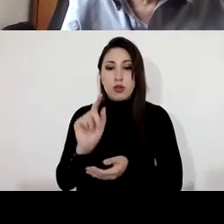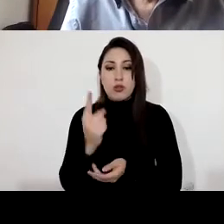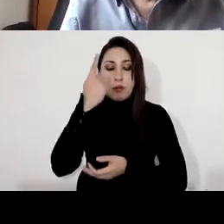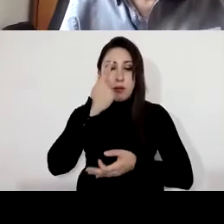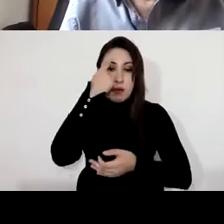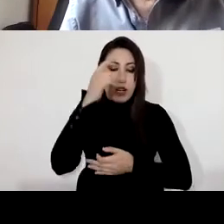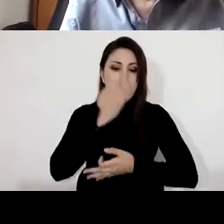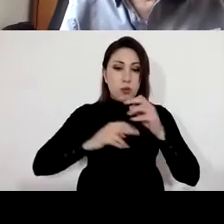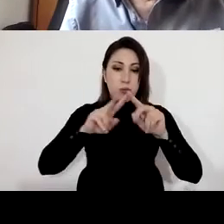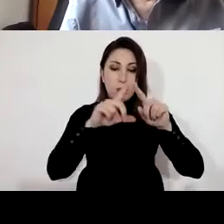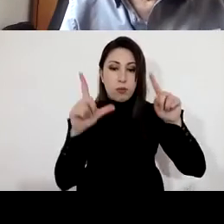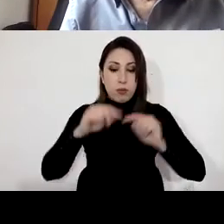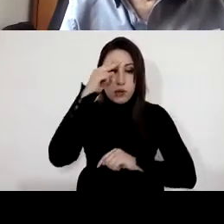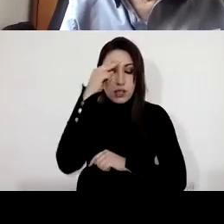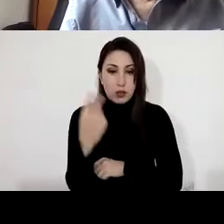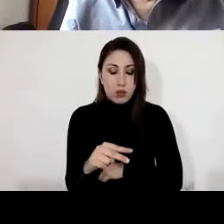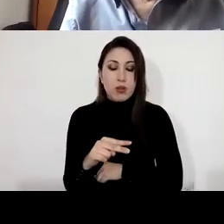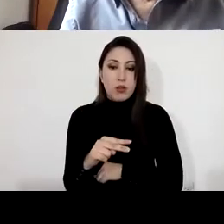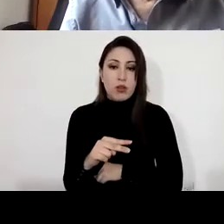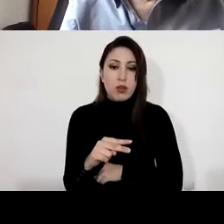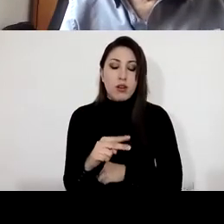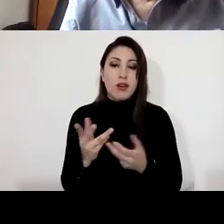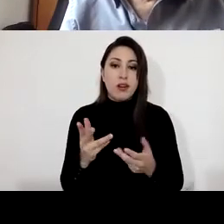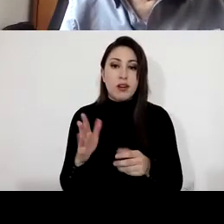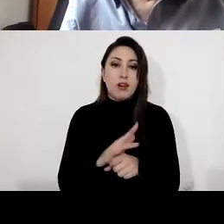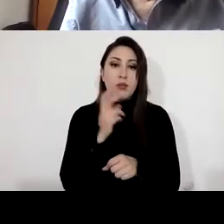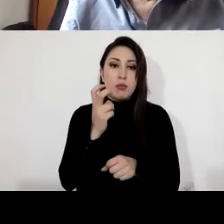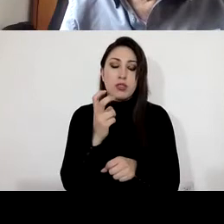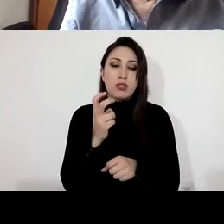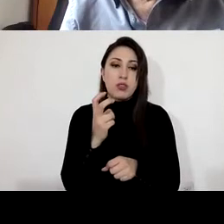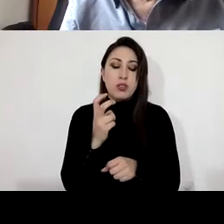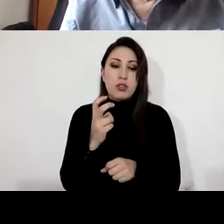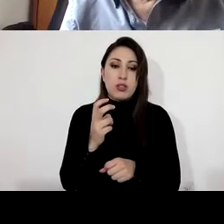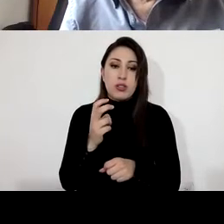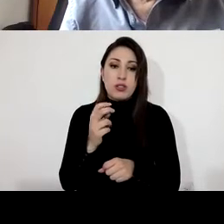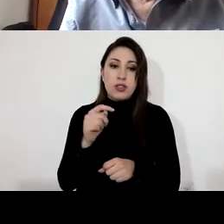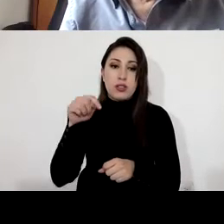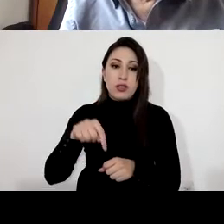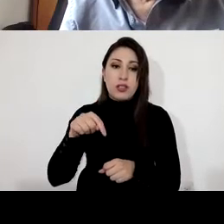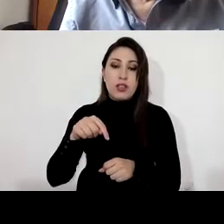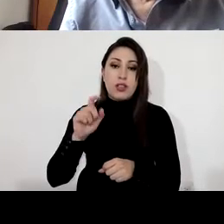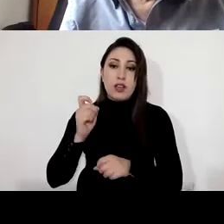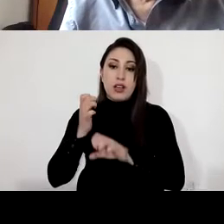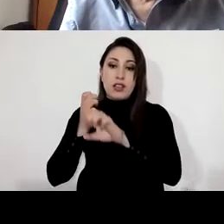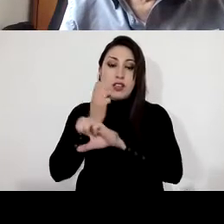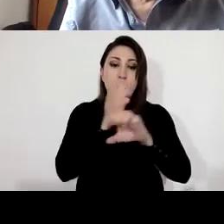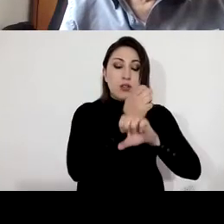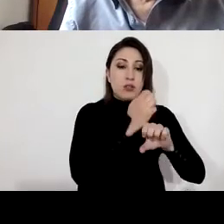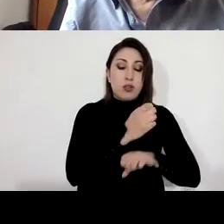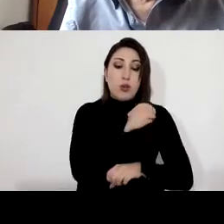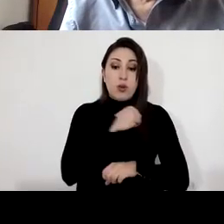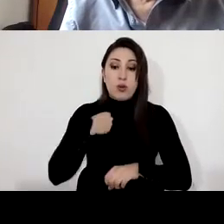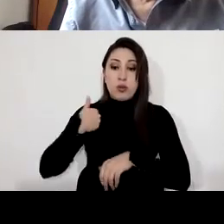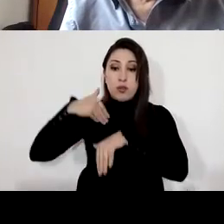federales, o sea que no obliga a las entidades federativas a sacar un